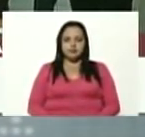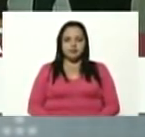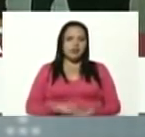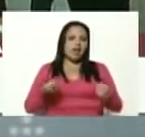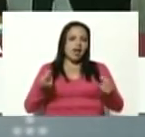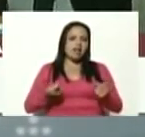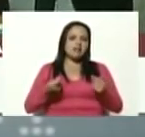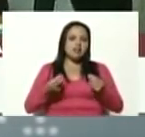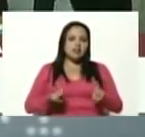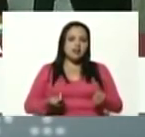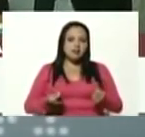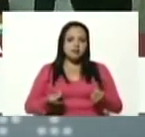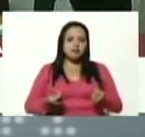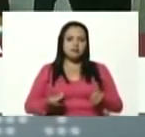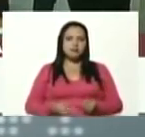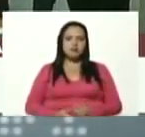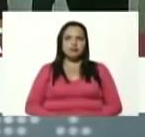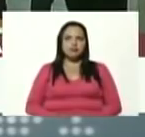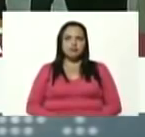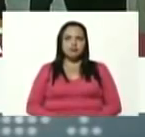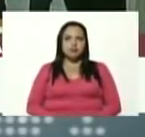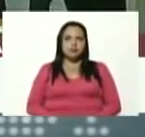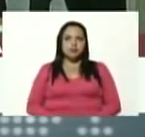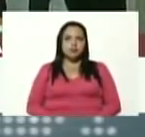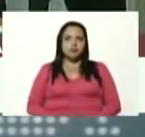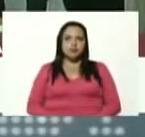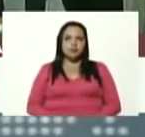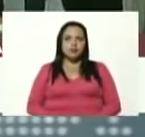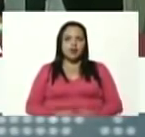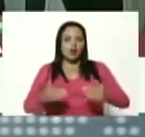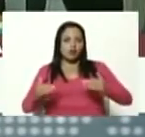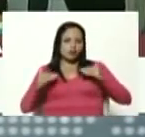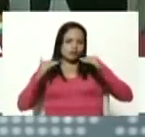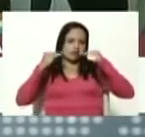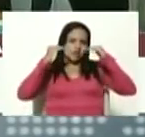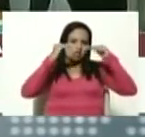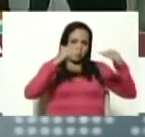activamos, relanzamos a un nivel superior